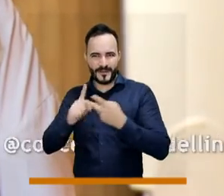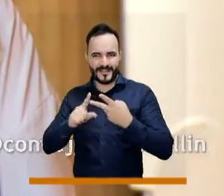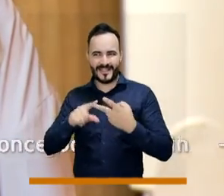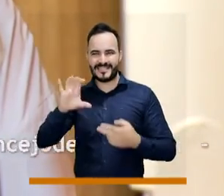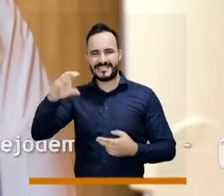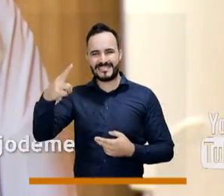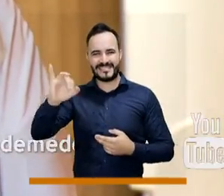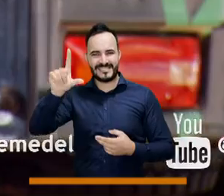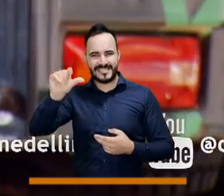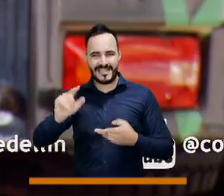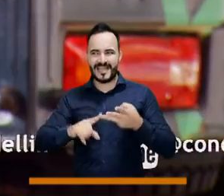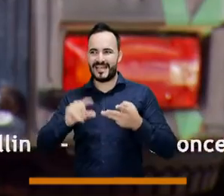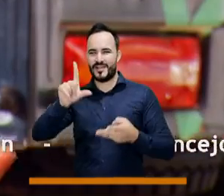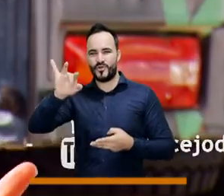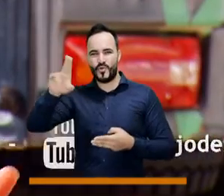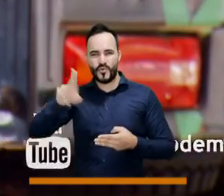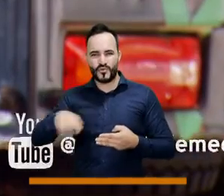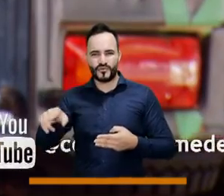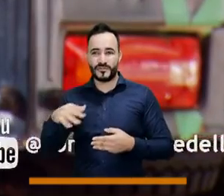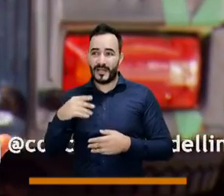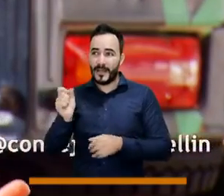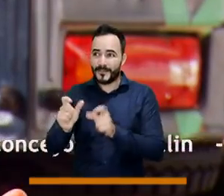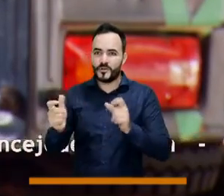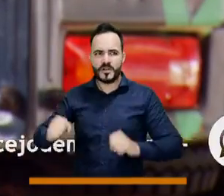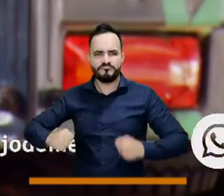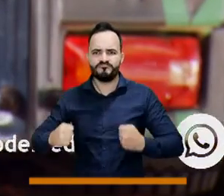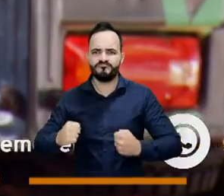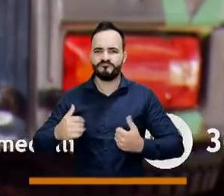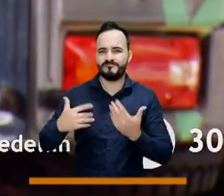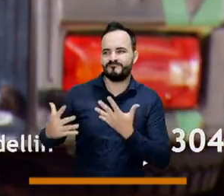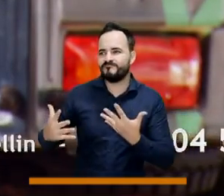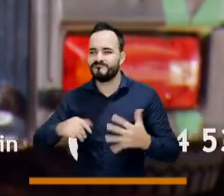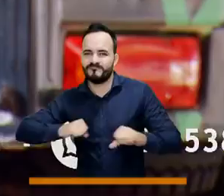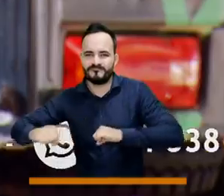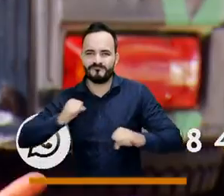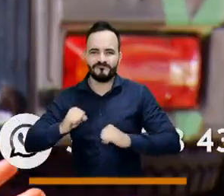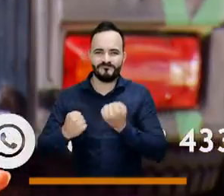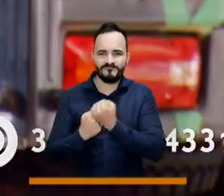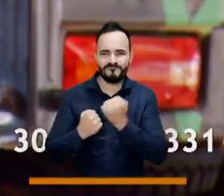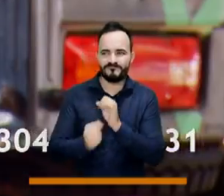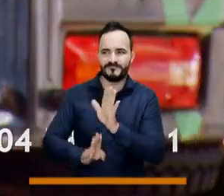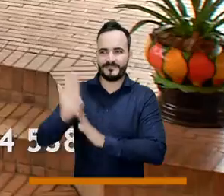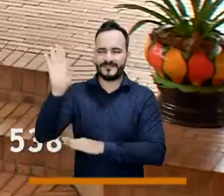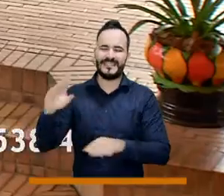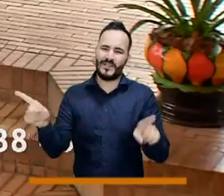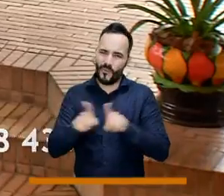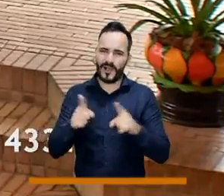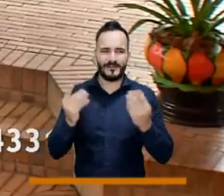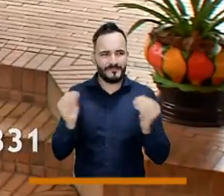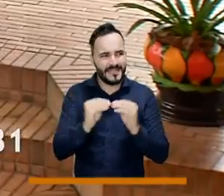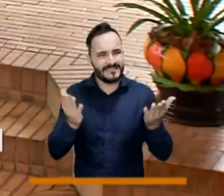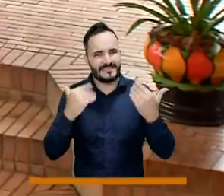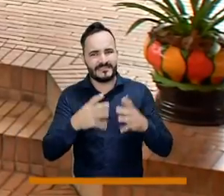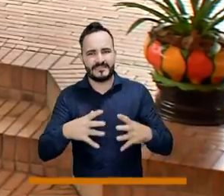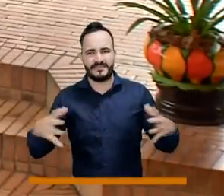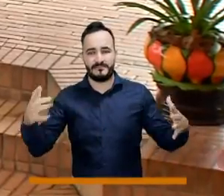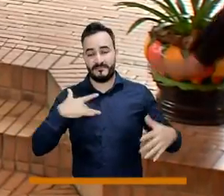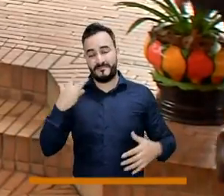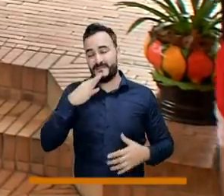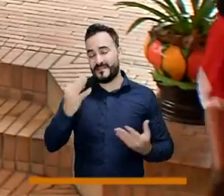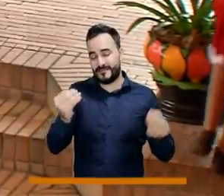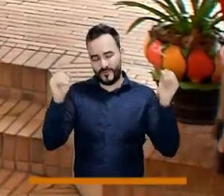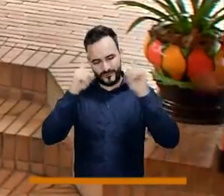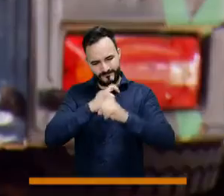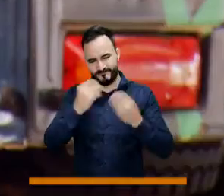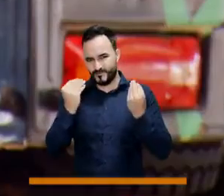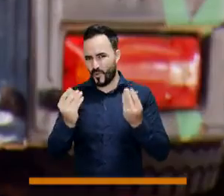Mamachila, como Luz Miriam, que estén aquí dispuestas a apoyar a construir una mejor sociedad. Eso me tiene a mí muy pensativo. ¿Qué es lo que tenemos